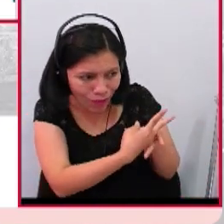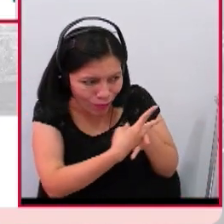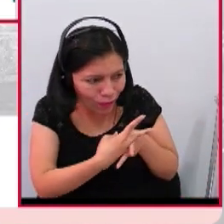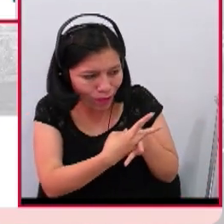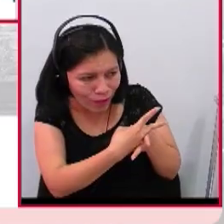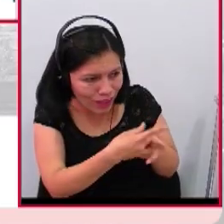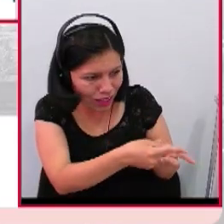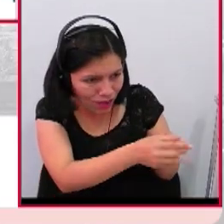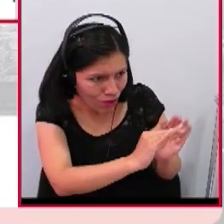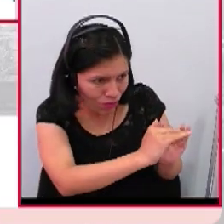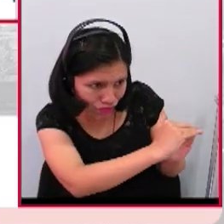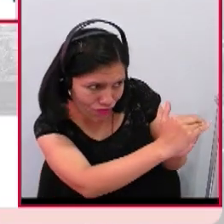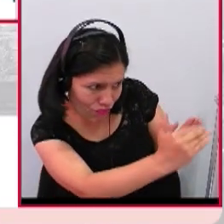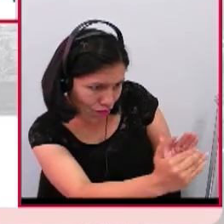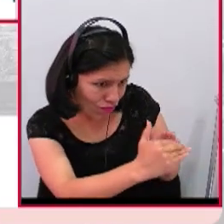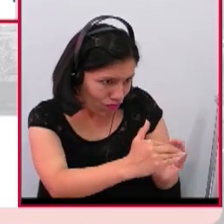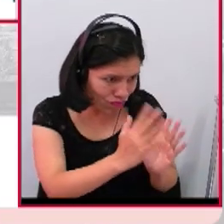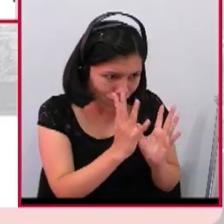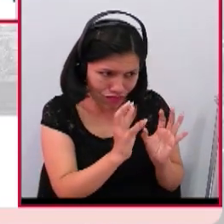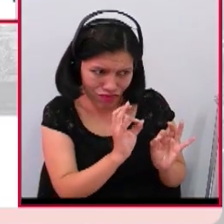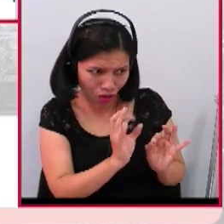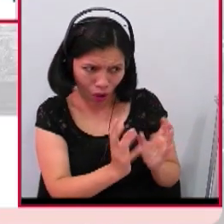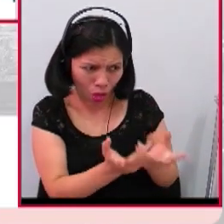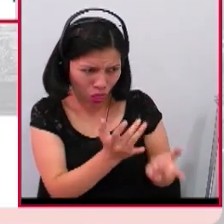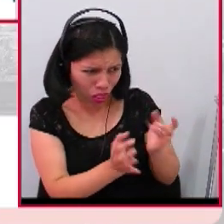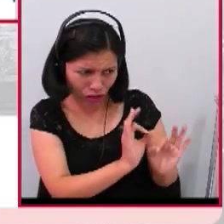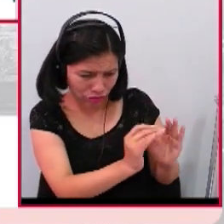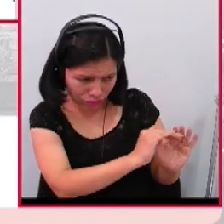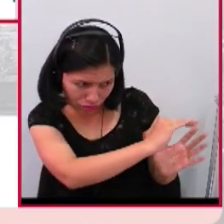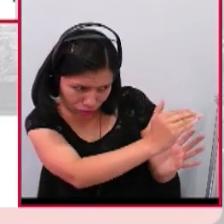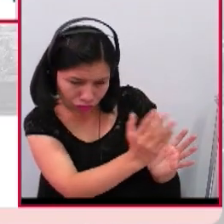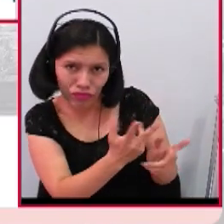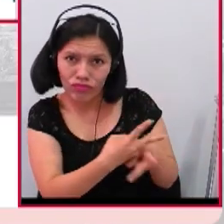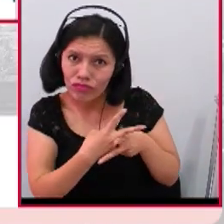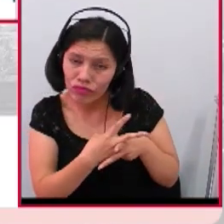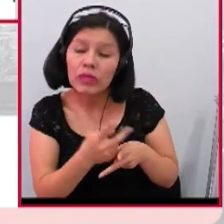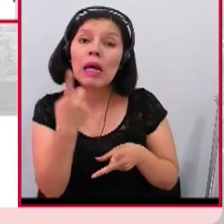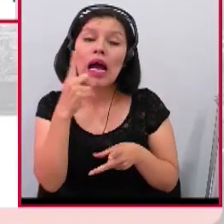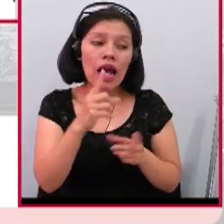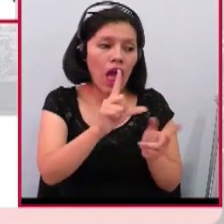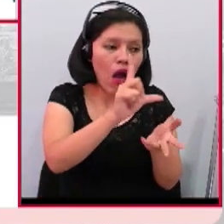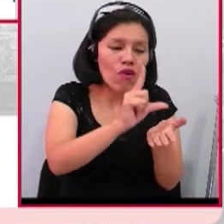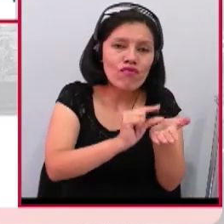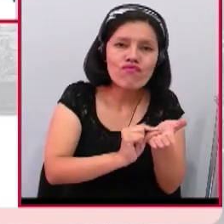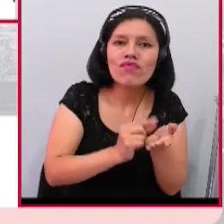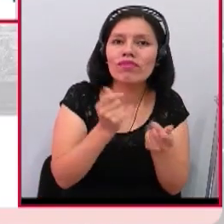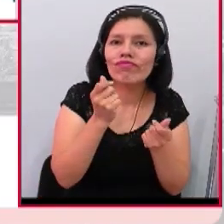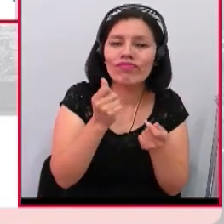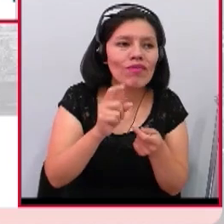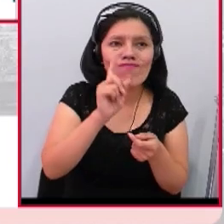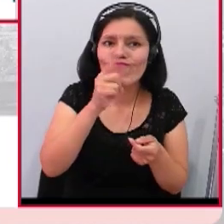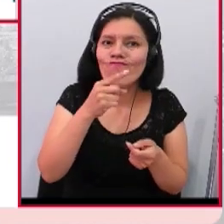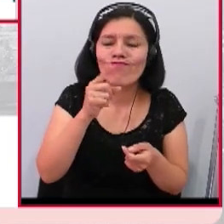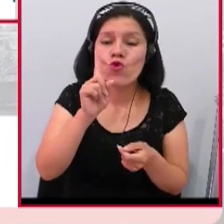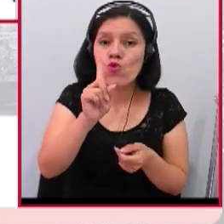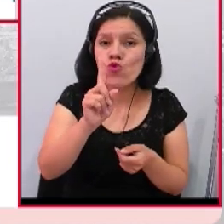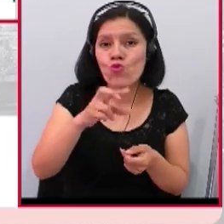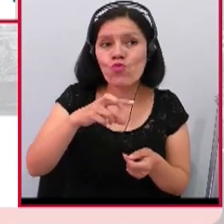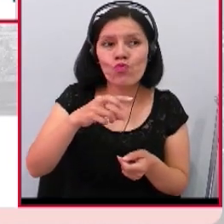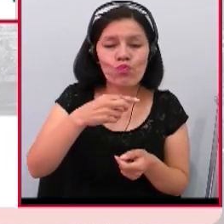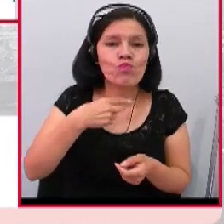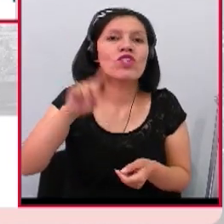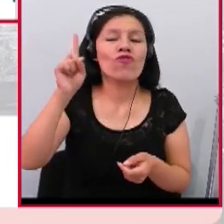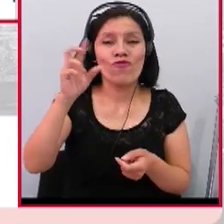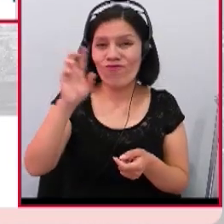estoy ahorrando ahora esa cantidad de dinero para bajar mis costos operativos, ¿no? Esa es la idea de este trabajo, hacer todos esos controles y